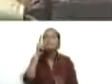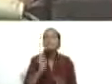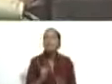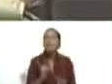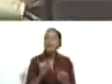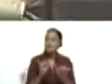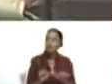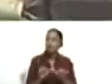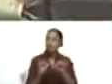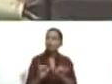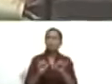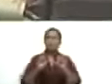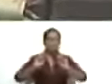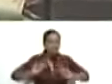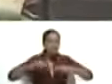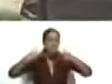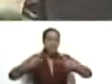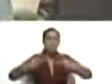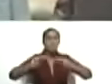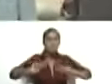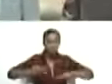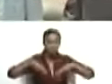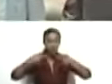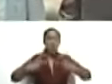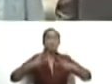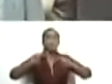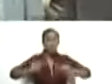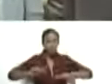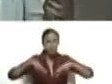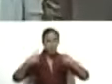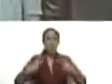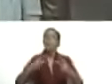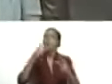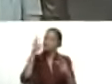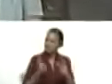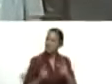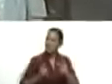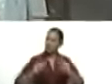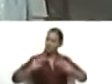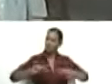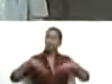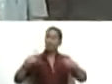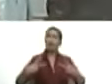permanentemente renovación. Tenemos que renovarnos.